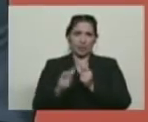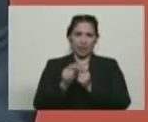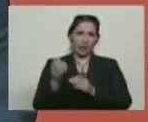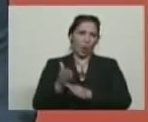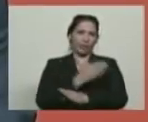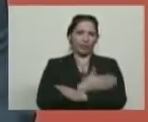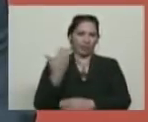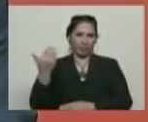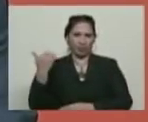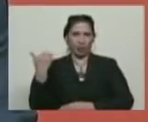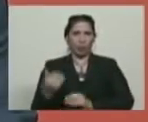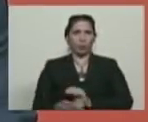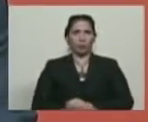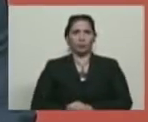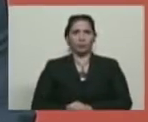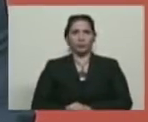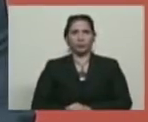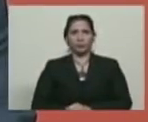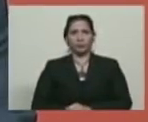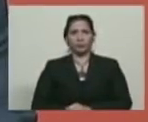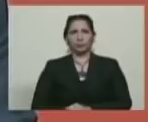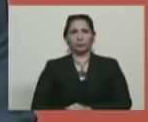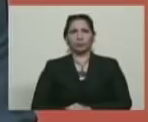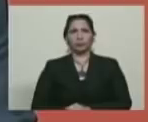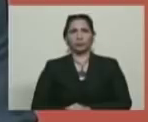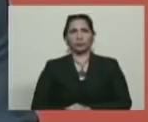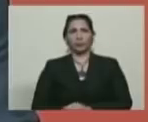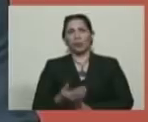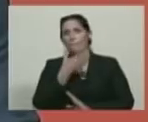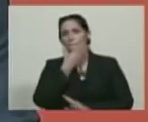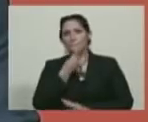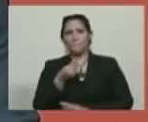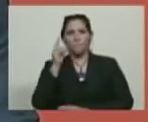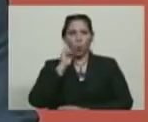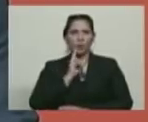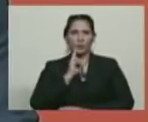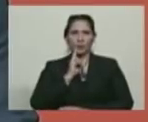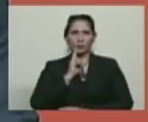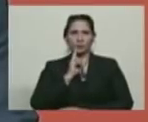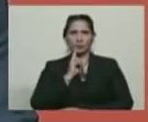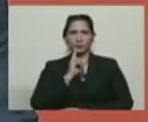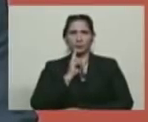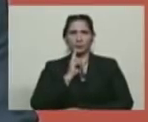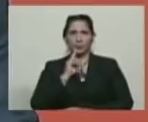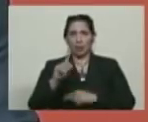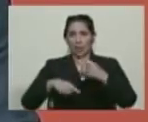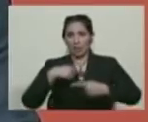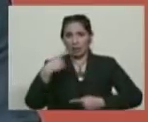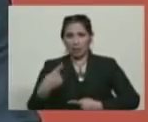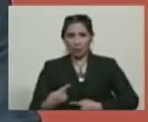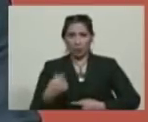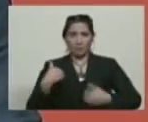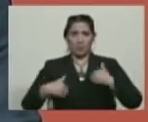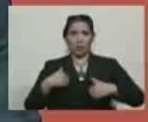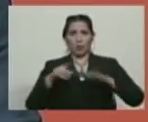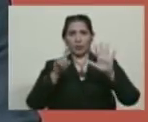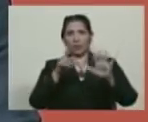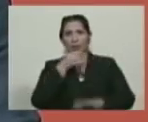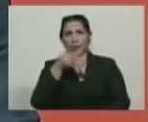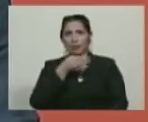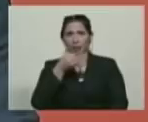como círculos como moneda de circulación nacional el cono anterior y luego del miércoles de la tarde